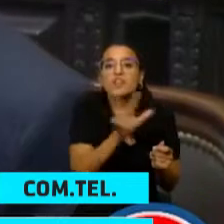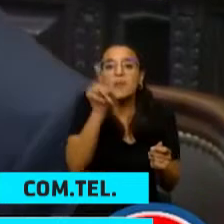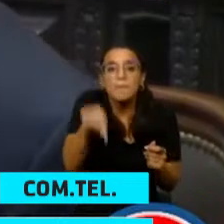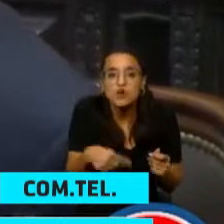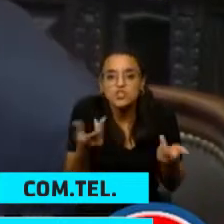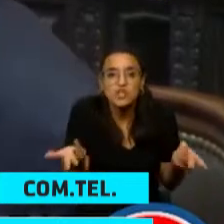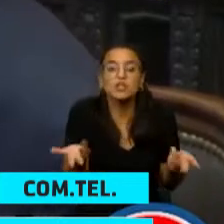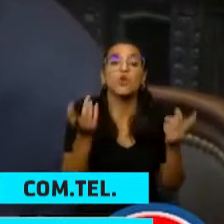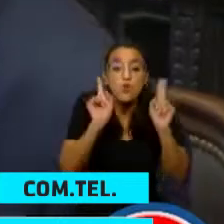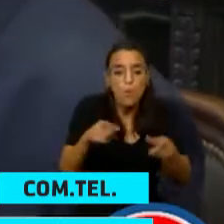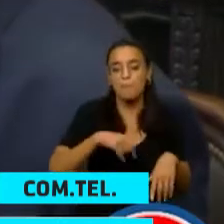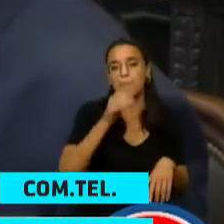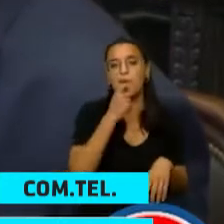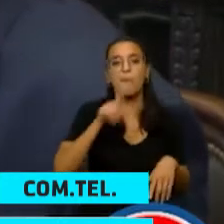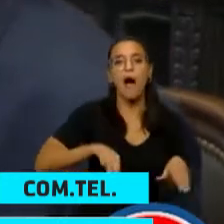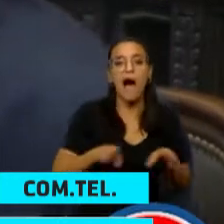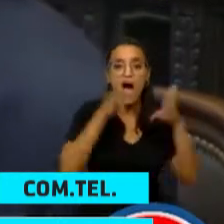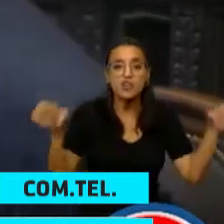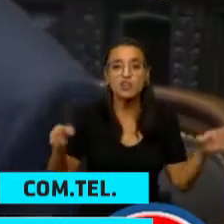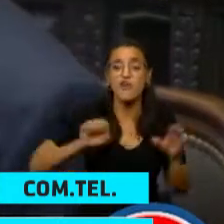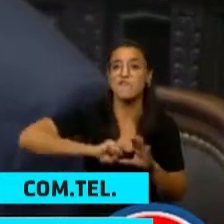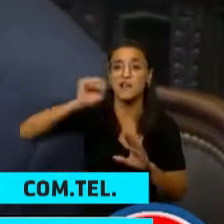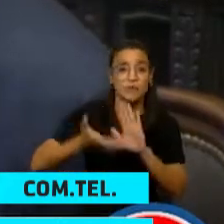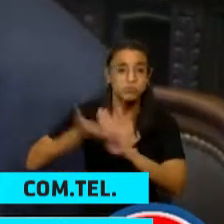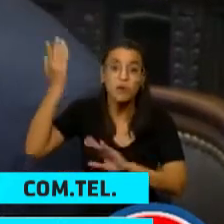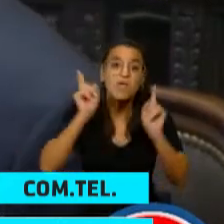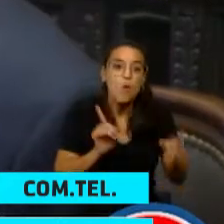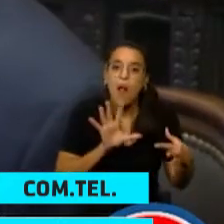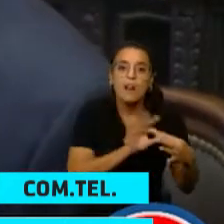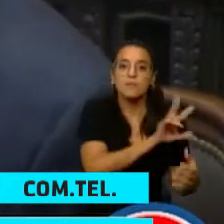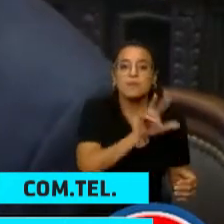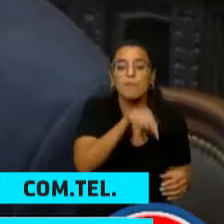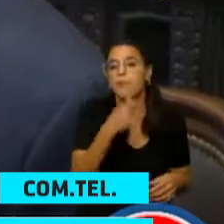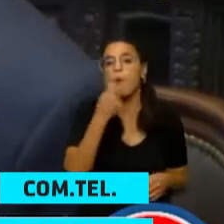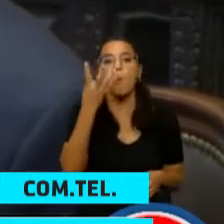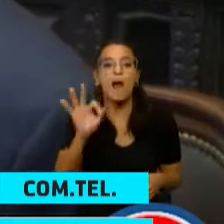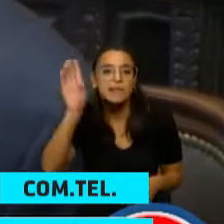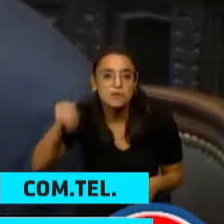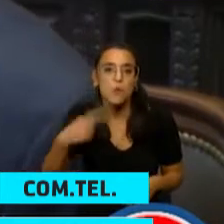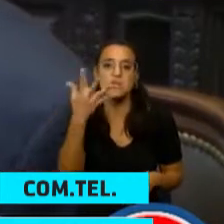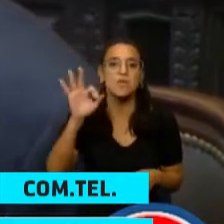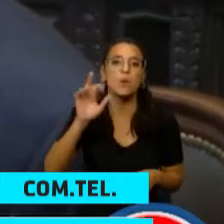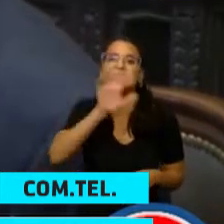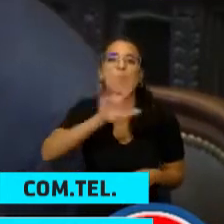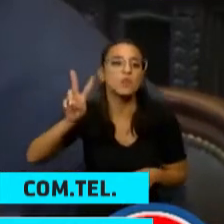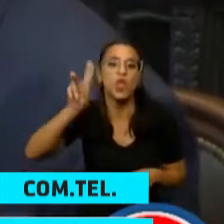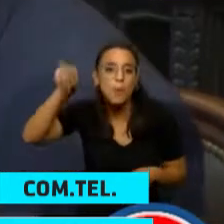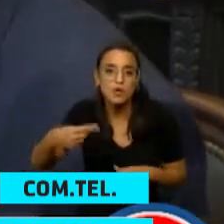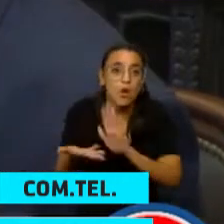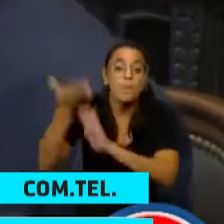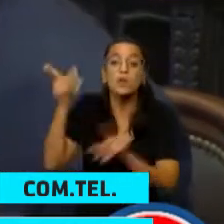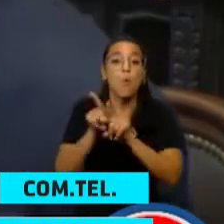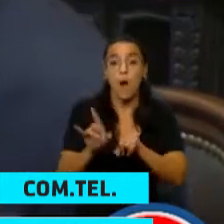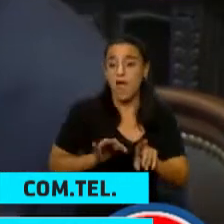si nos confirman o va a ser para la semana siguiente. Nosotros lo hemos pedido para la semana